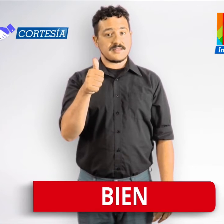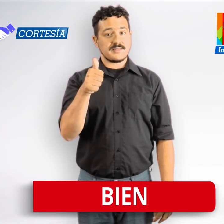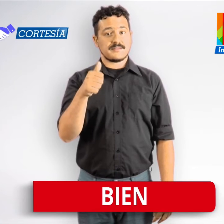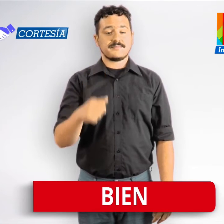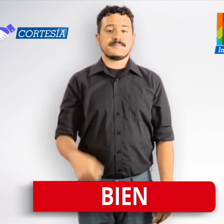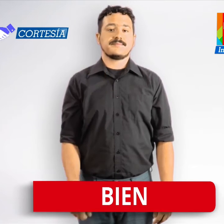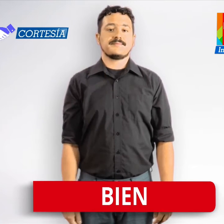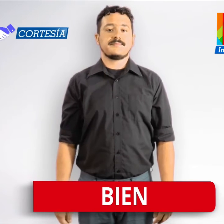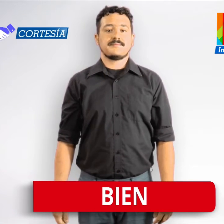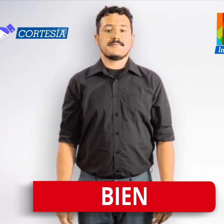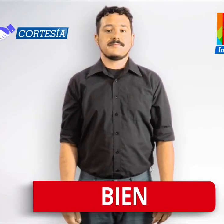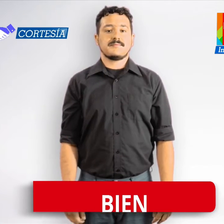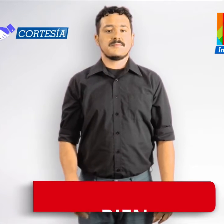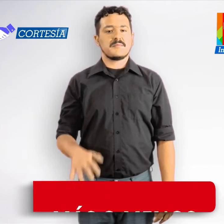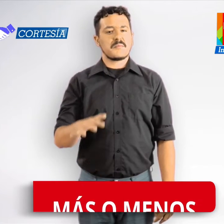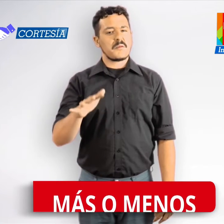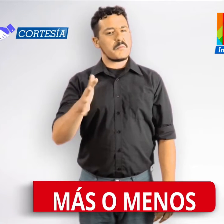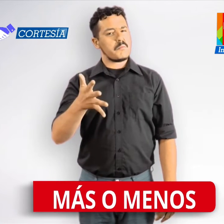Bien.